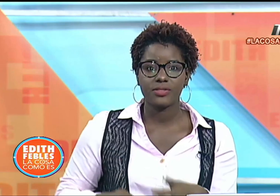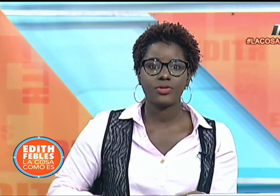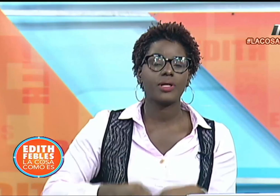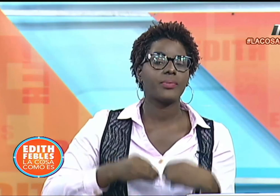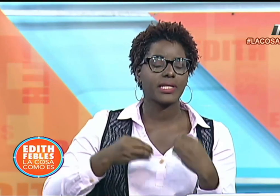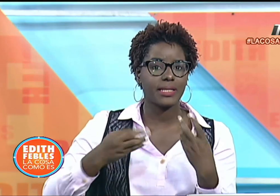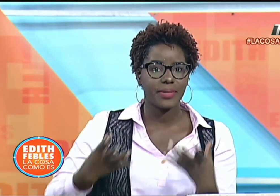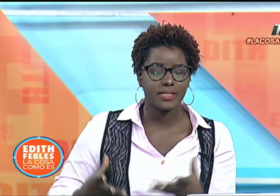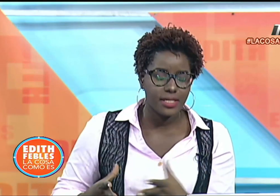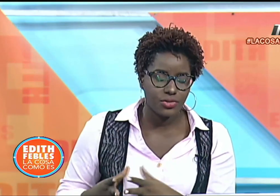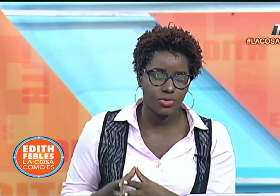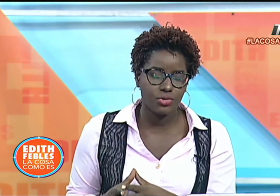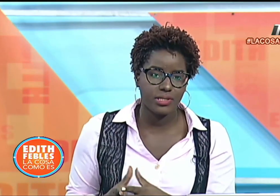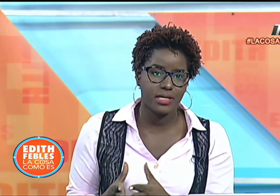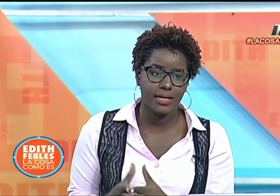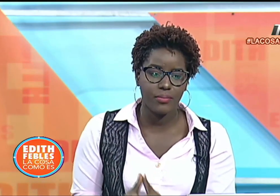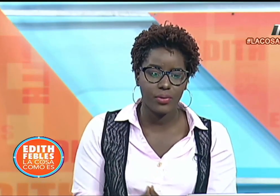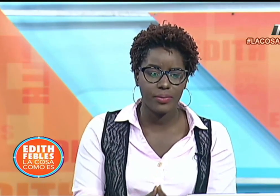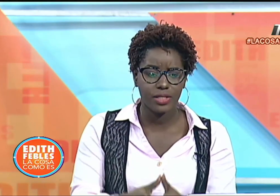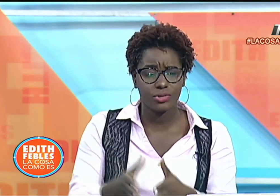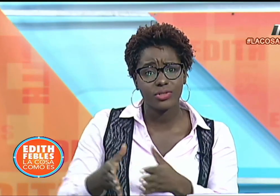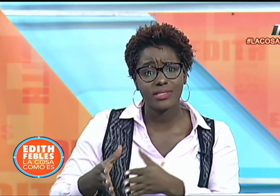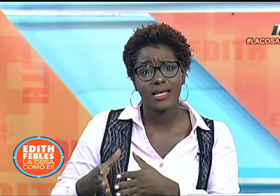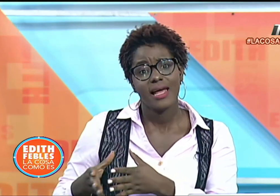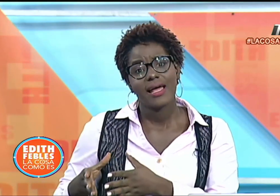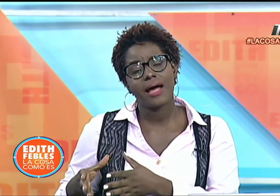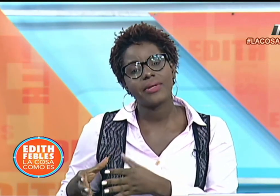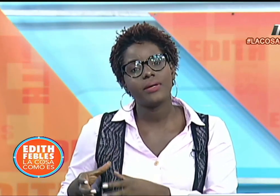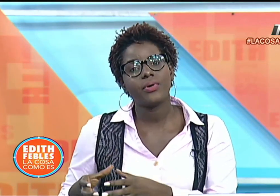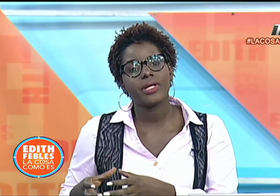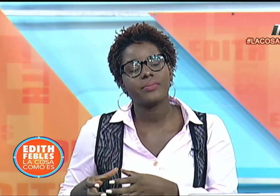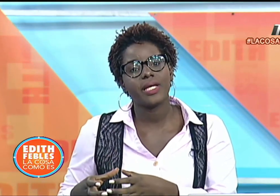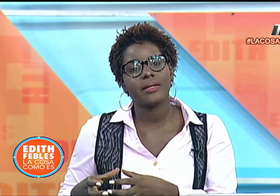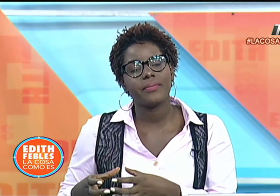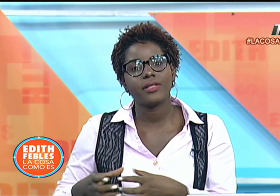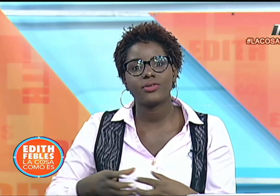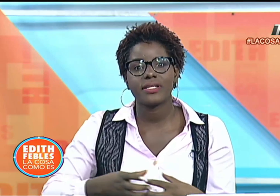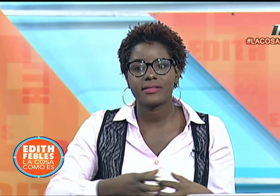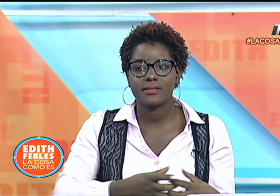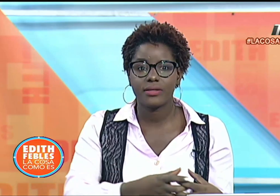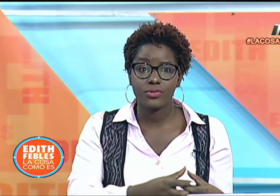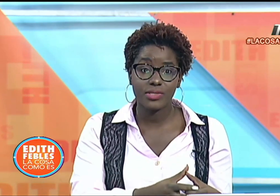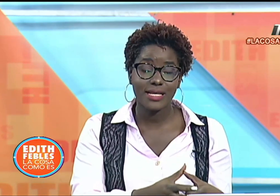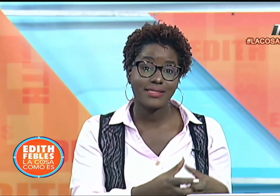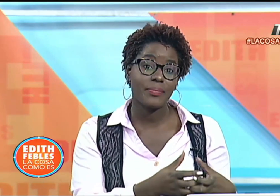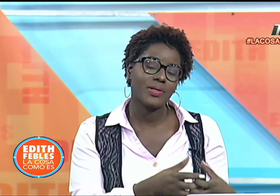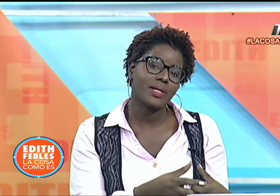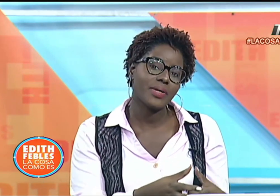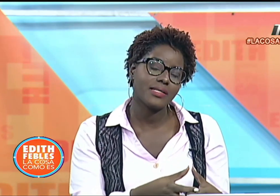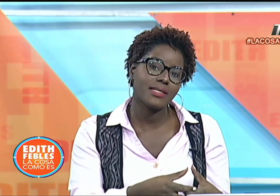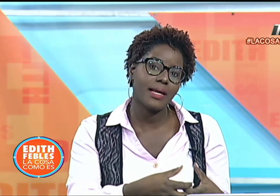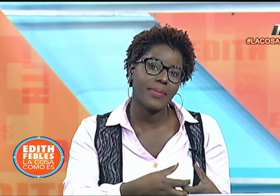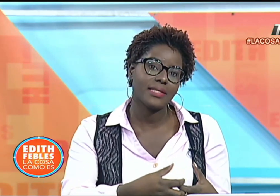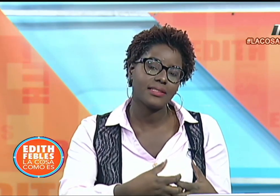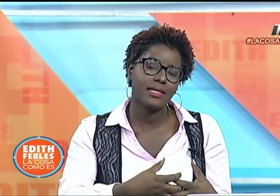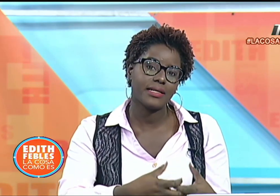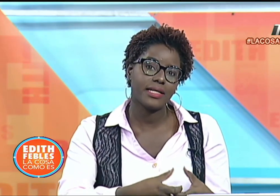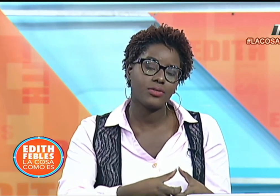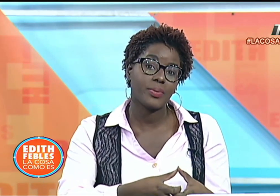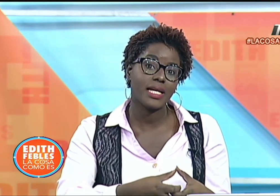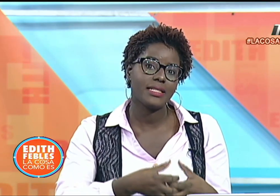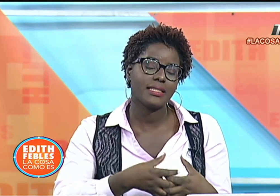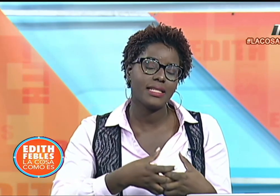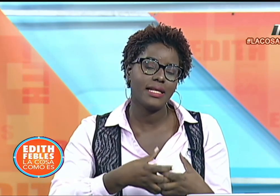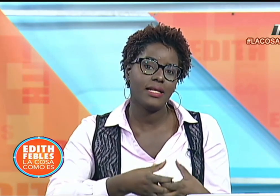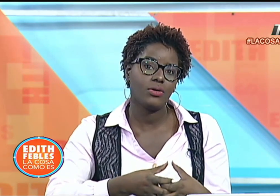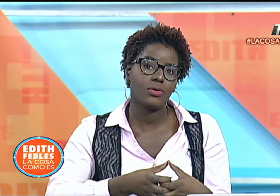de pensiones, porque también se hizo todo este gran movimiento. Entonces, Gabriel Boric viene en medio de estas circunstancias, pero también está la parte del reto